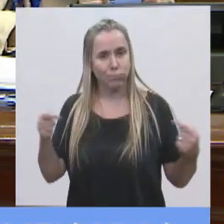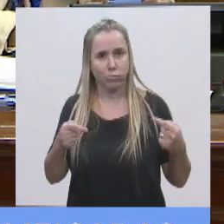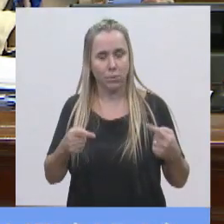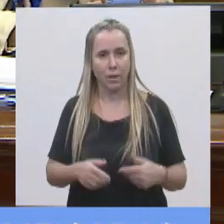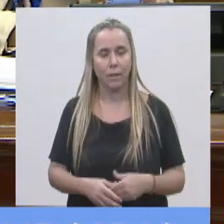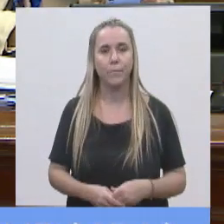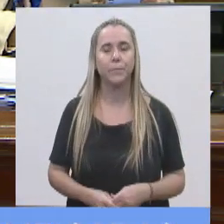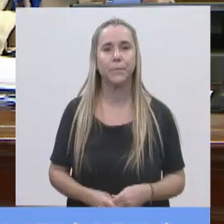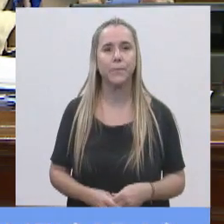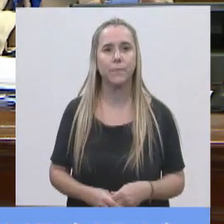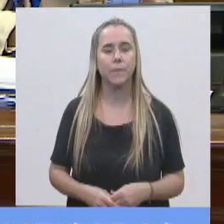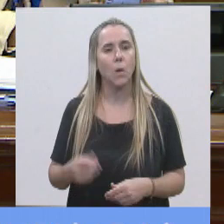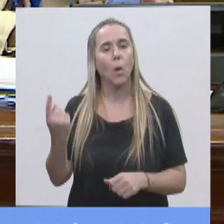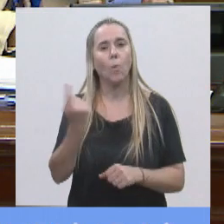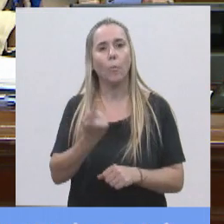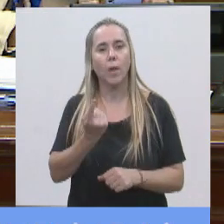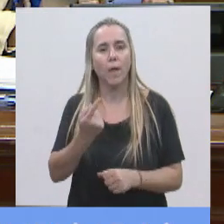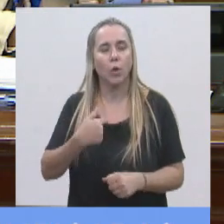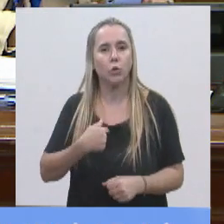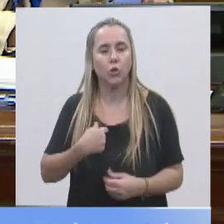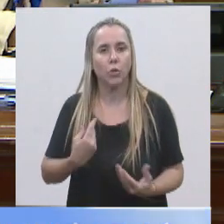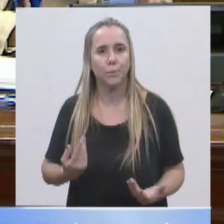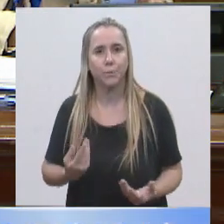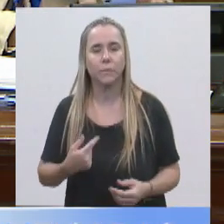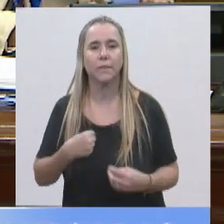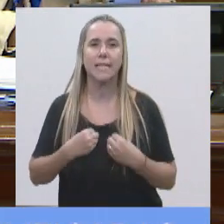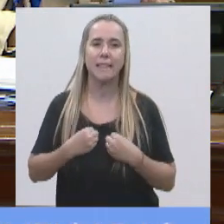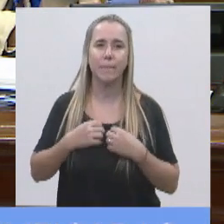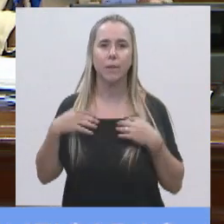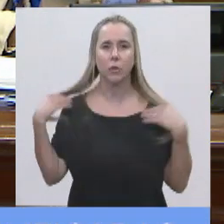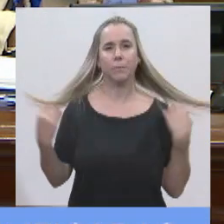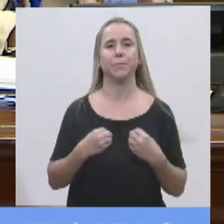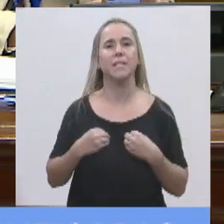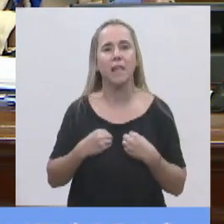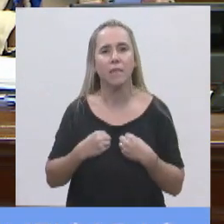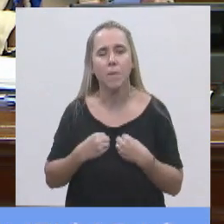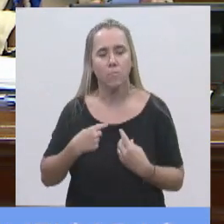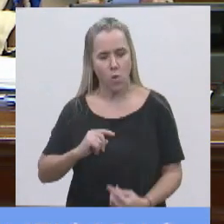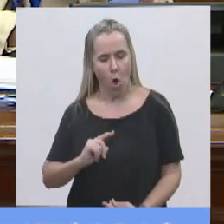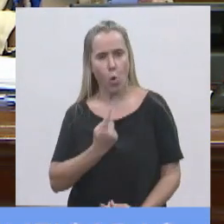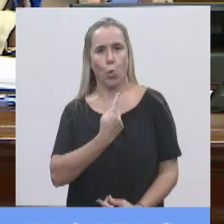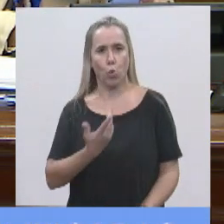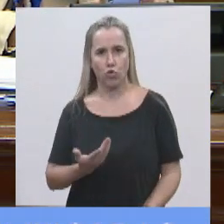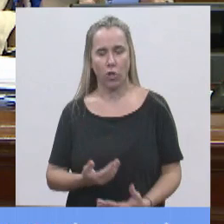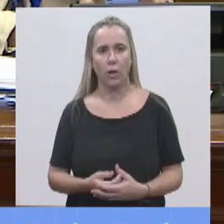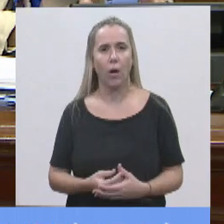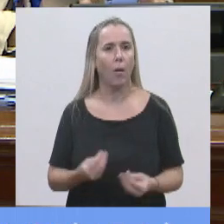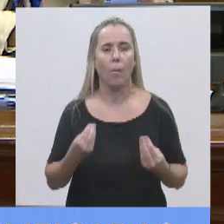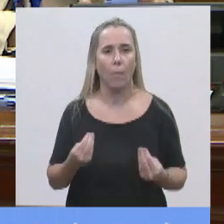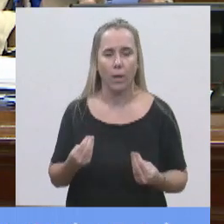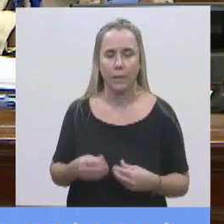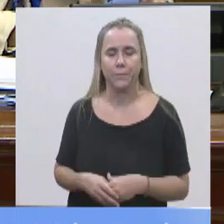contrapuestos. Primero tengo un sentimiento de orgullo